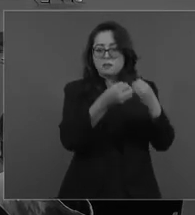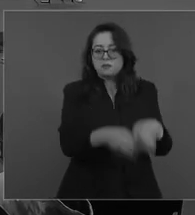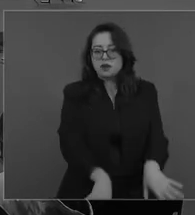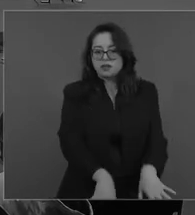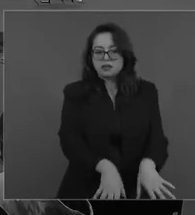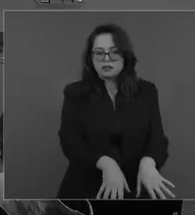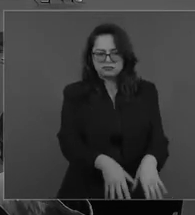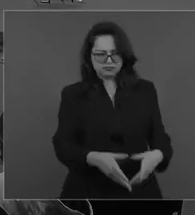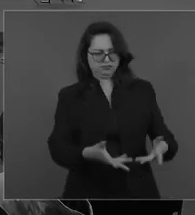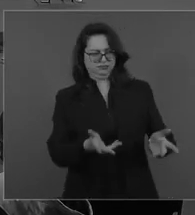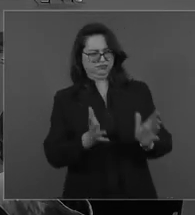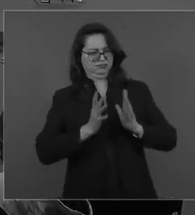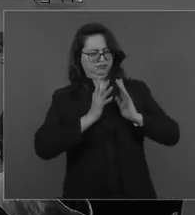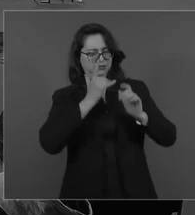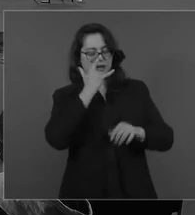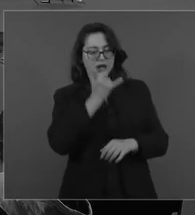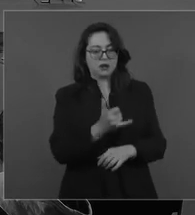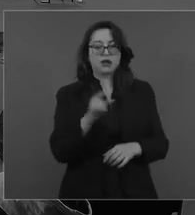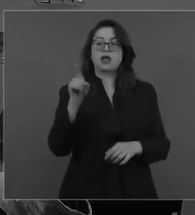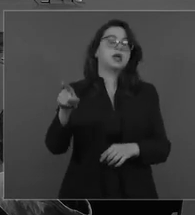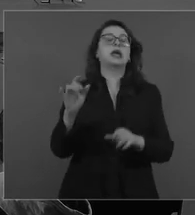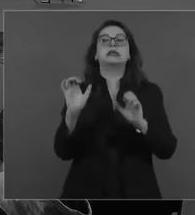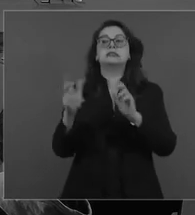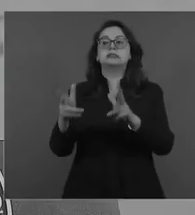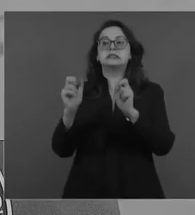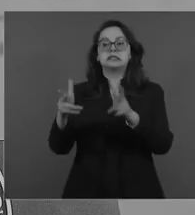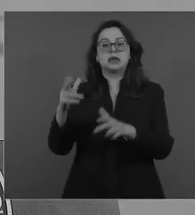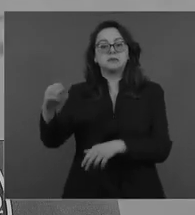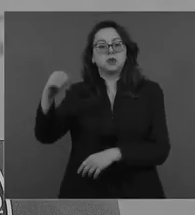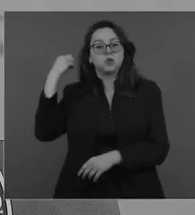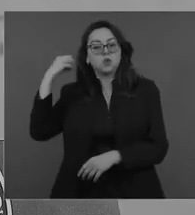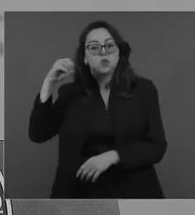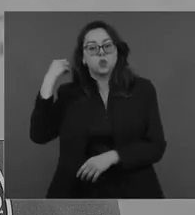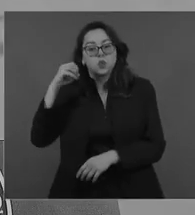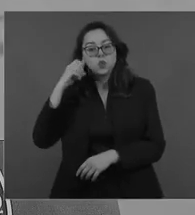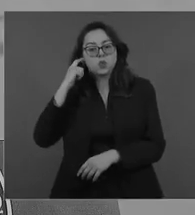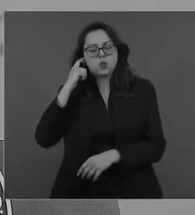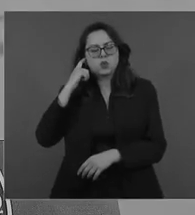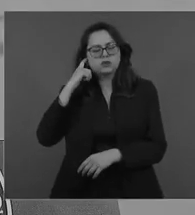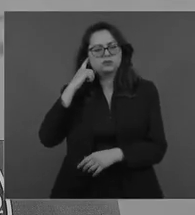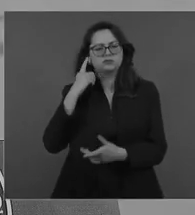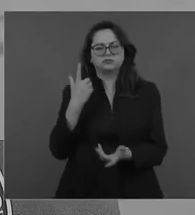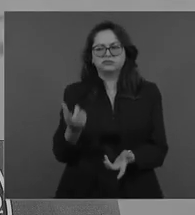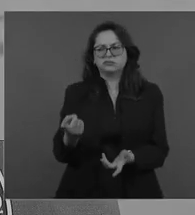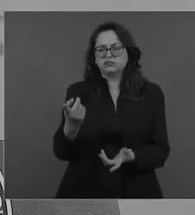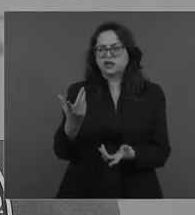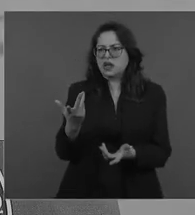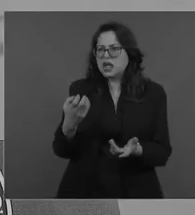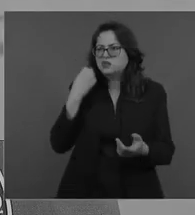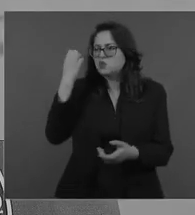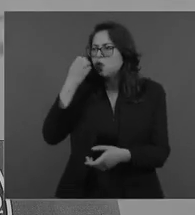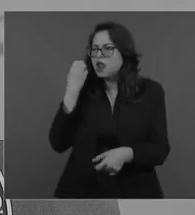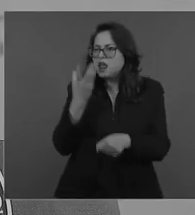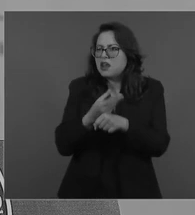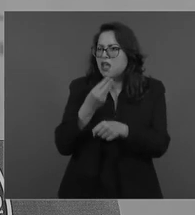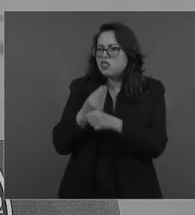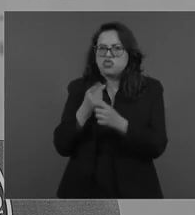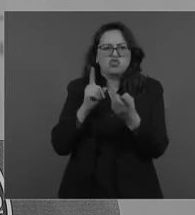y Oaxaca por la entrega y o instalación de 221 aulas móviles, mientras